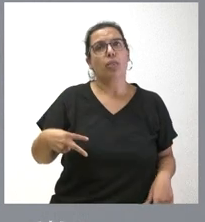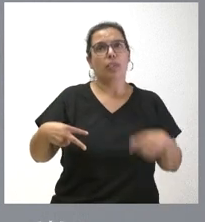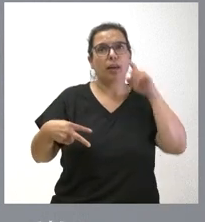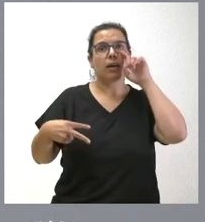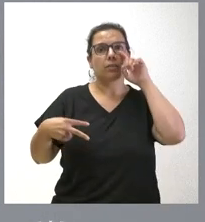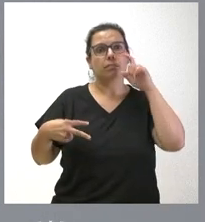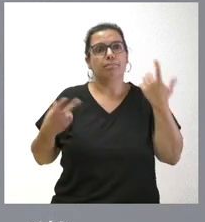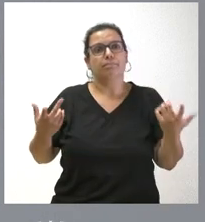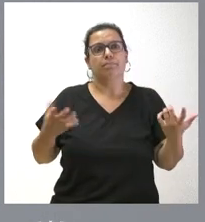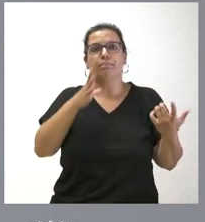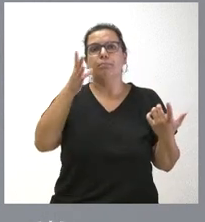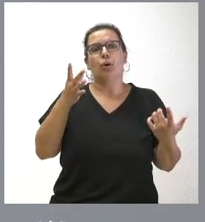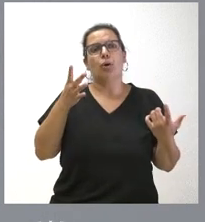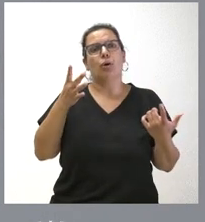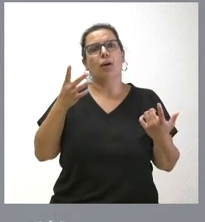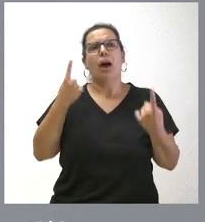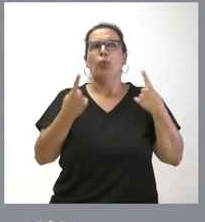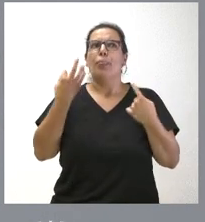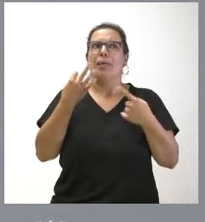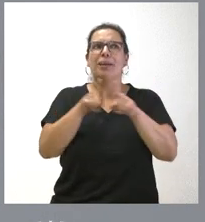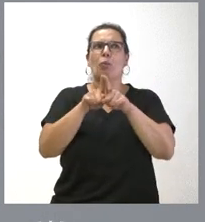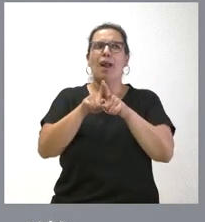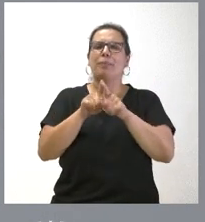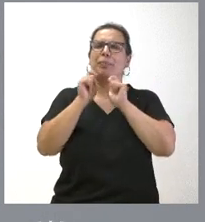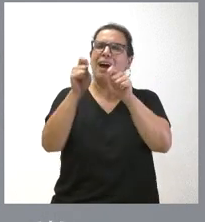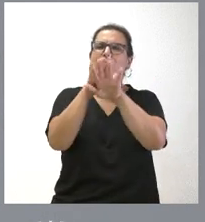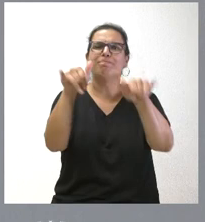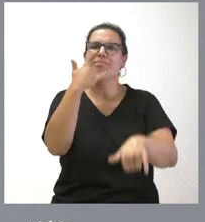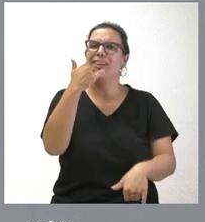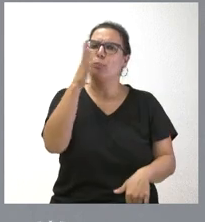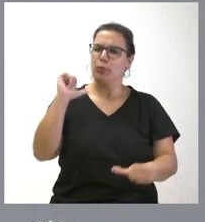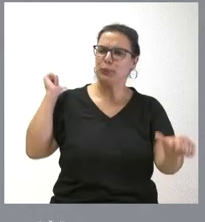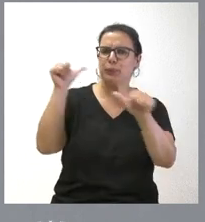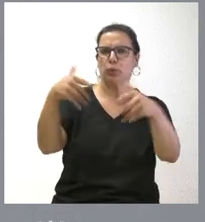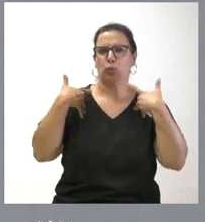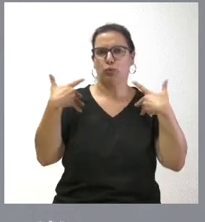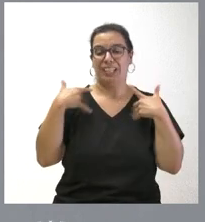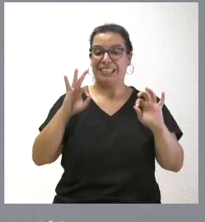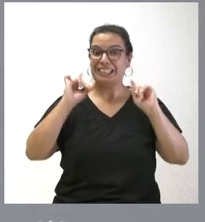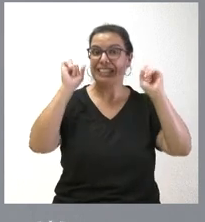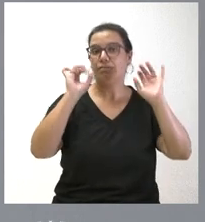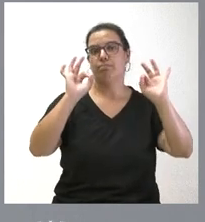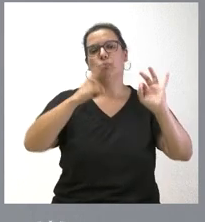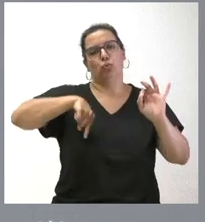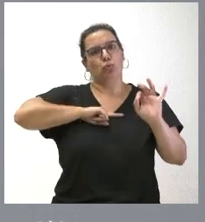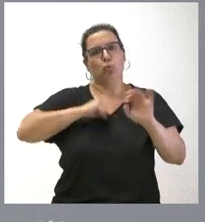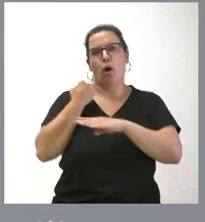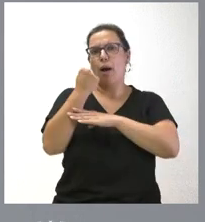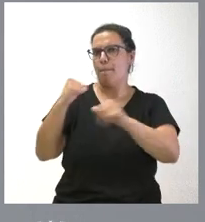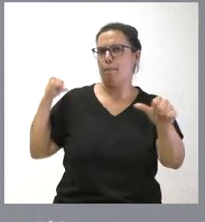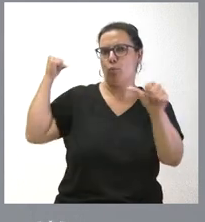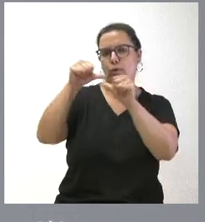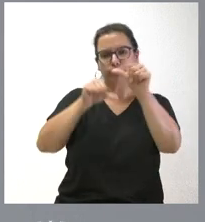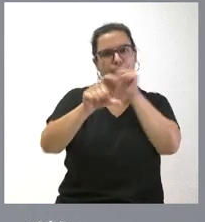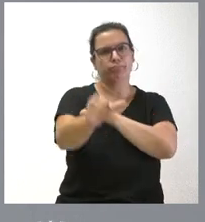quienes merecen una reparación por lo que han sufrido y en este caso concreto Nosotros hemos apoyado y Seguiremos